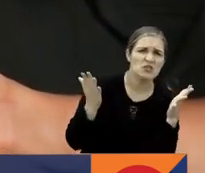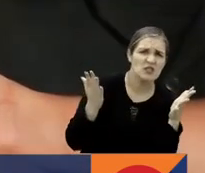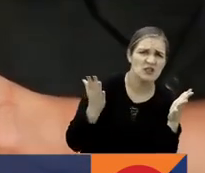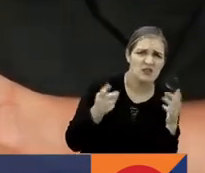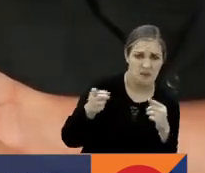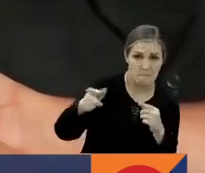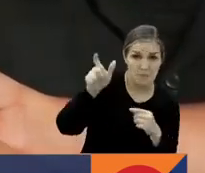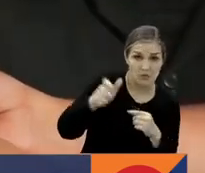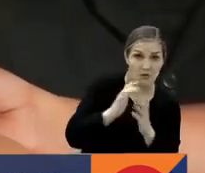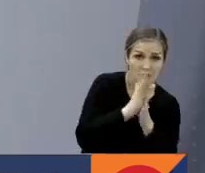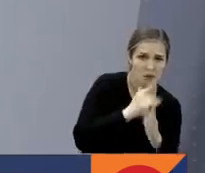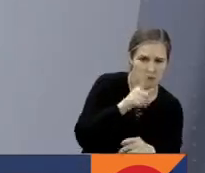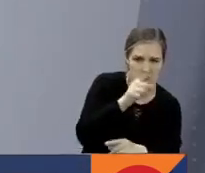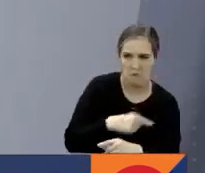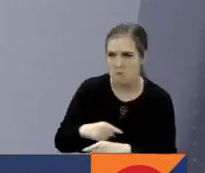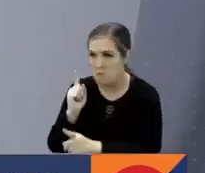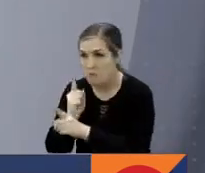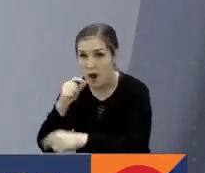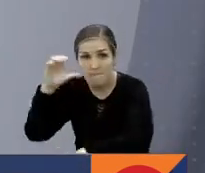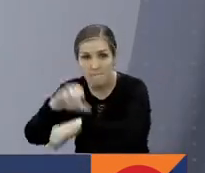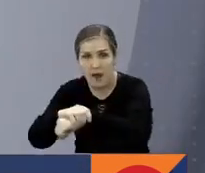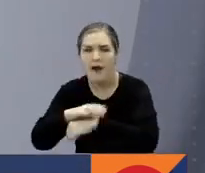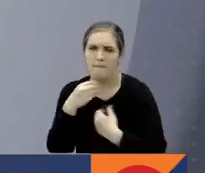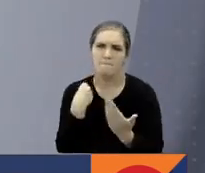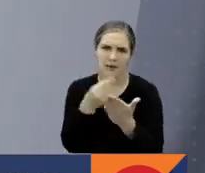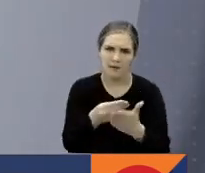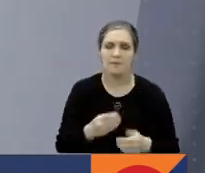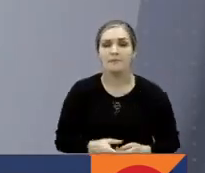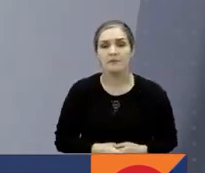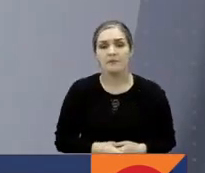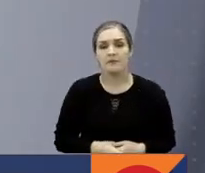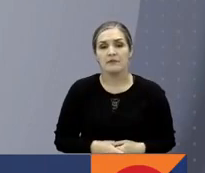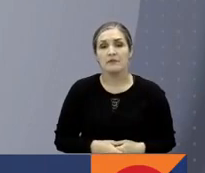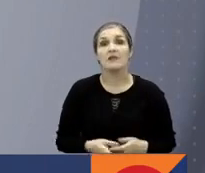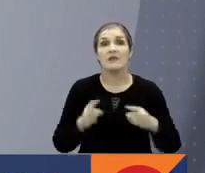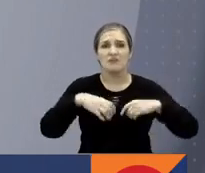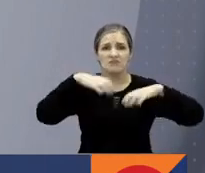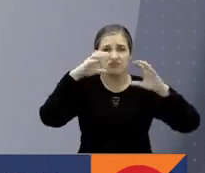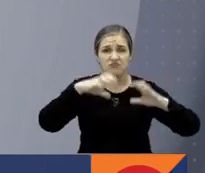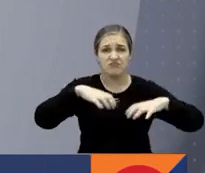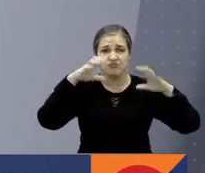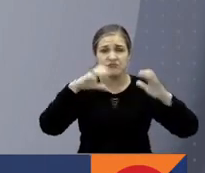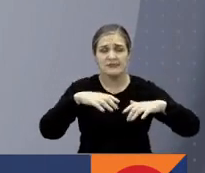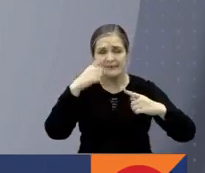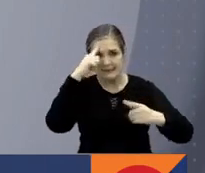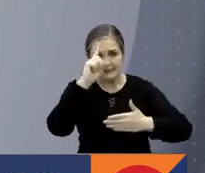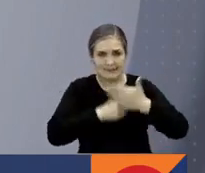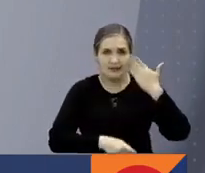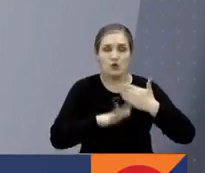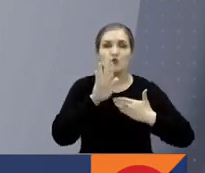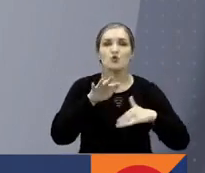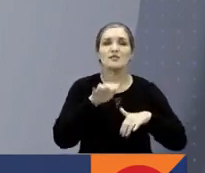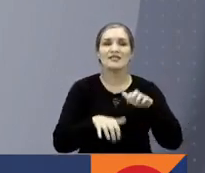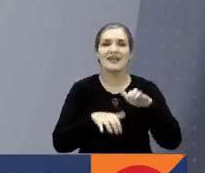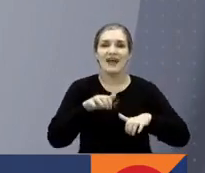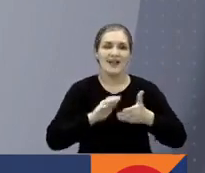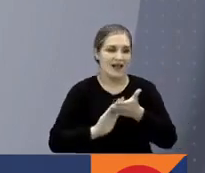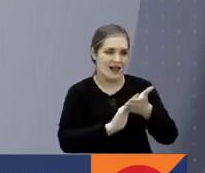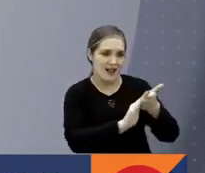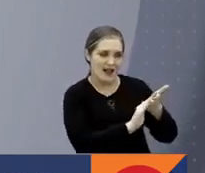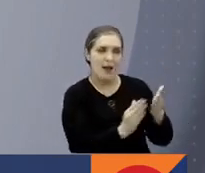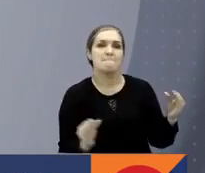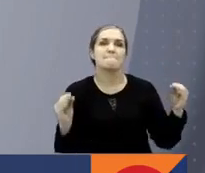permita capturar a este delincuente. En cuanto a la emergencia invernal, entre EPM y la Secretaría de Infraestructura Física se adelantarán trabajos para habilitar la vía